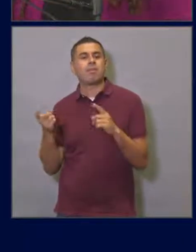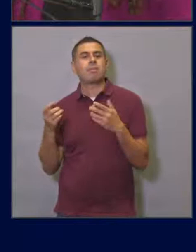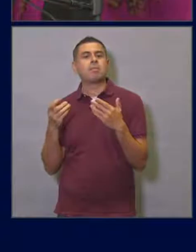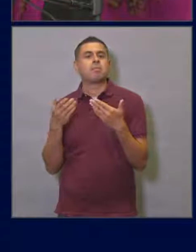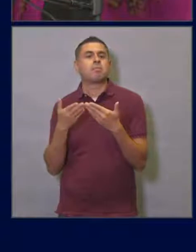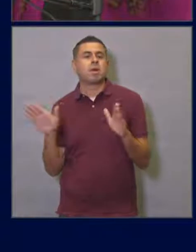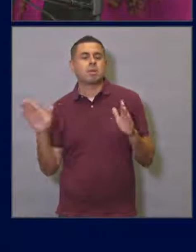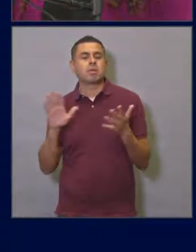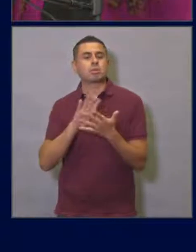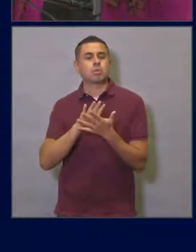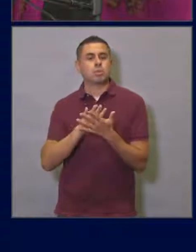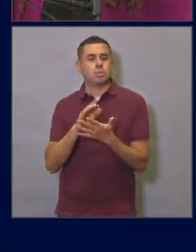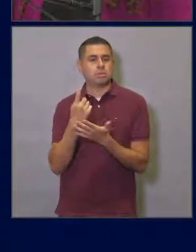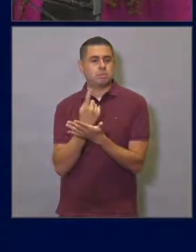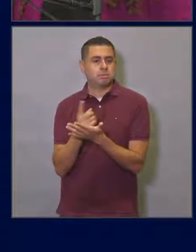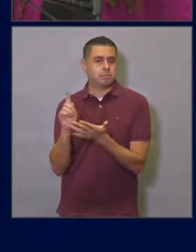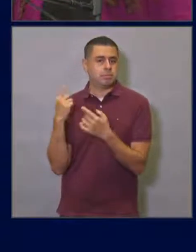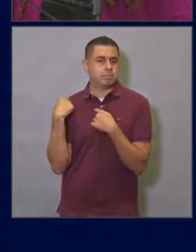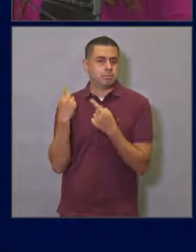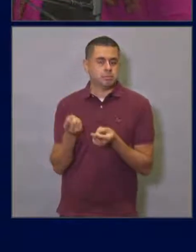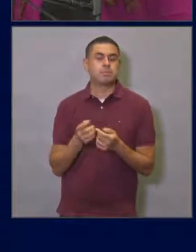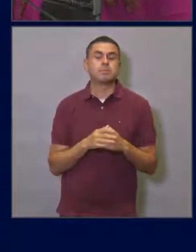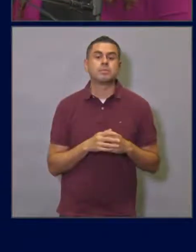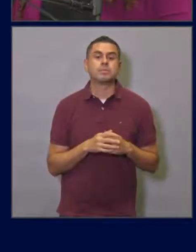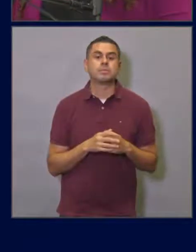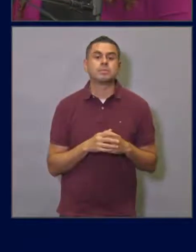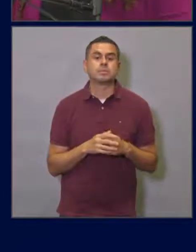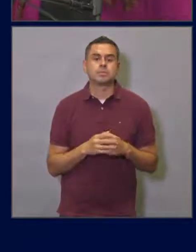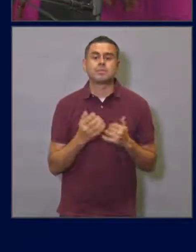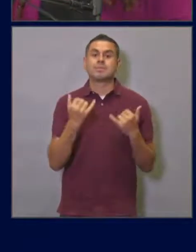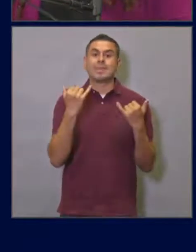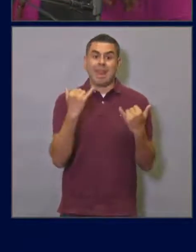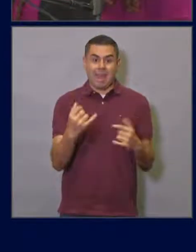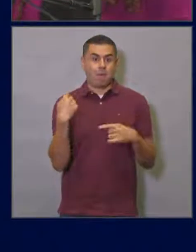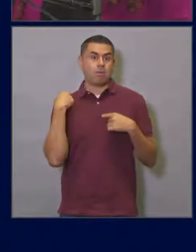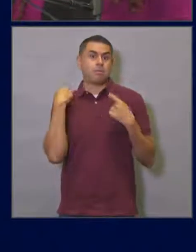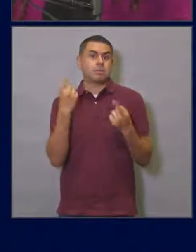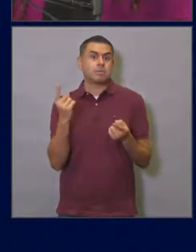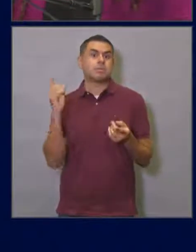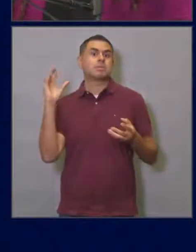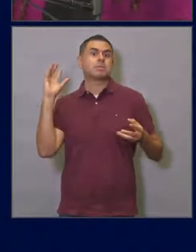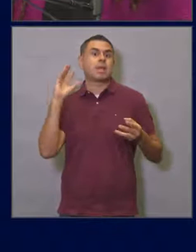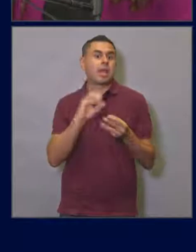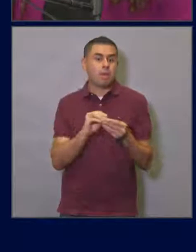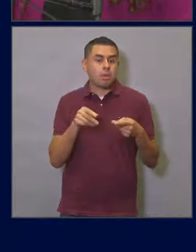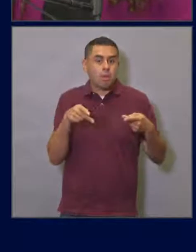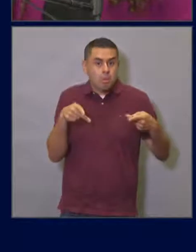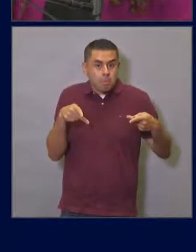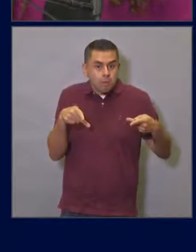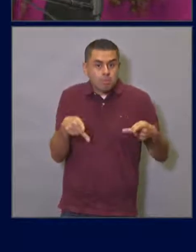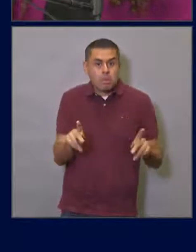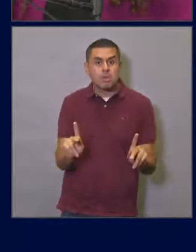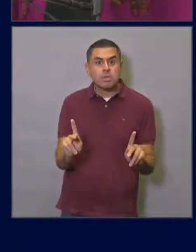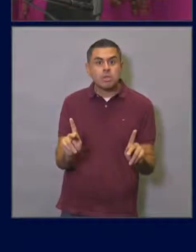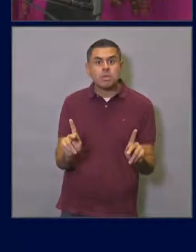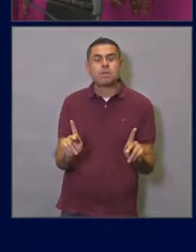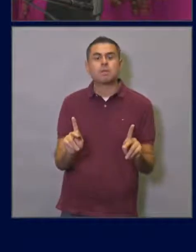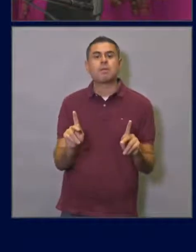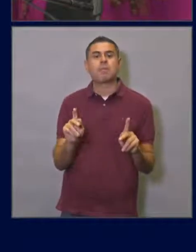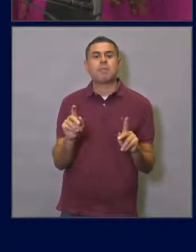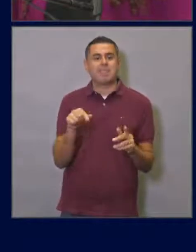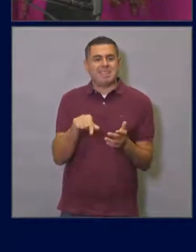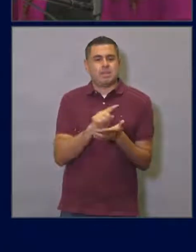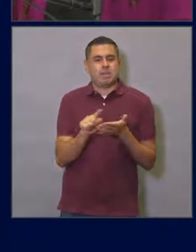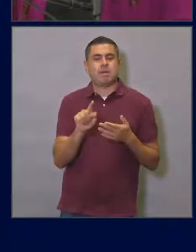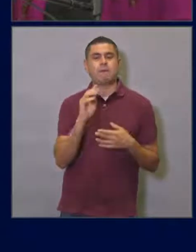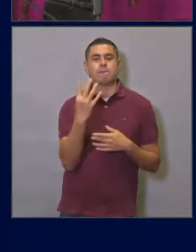públicas. Hasta la fecha se han emitido aprobaciones de programas de permisos a 4 escuelas y